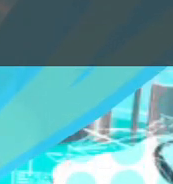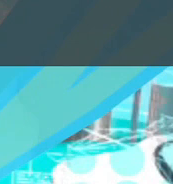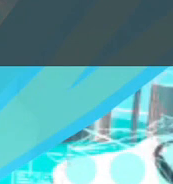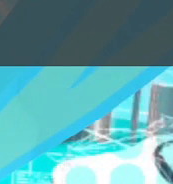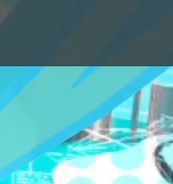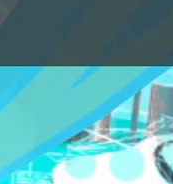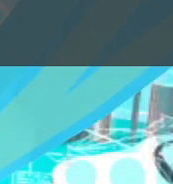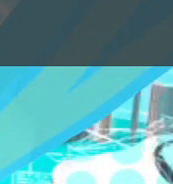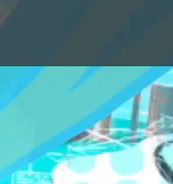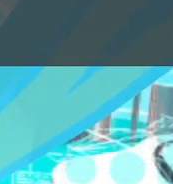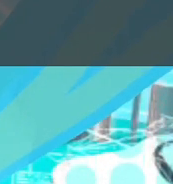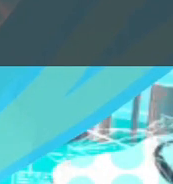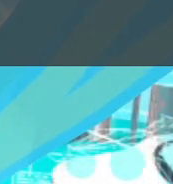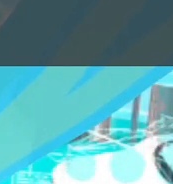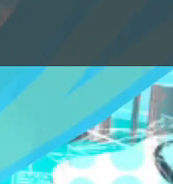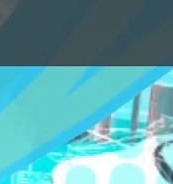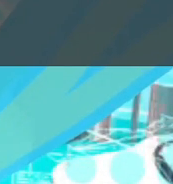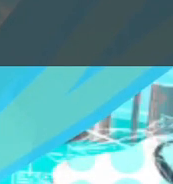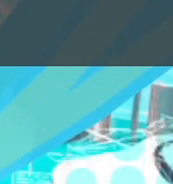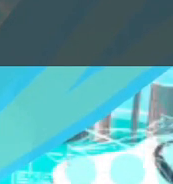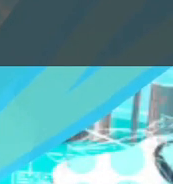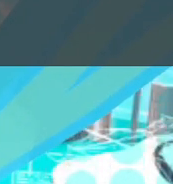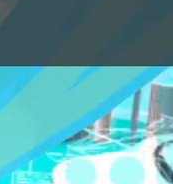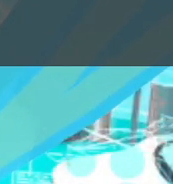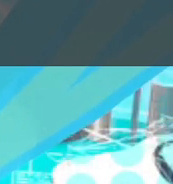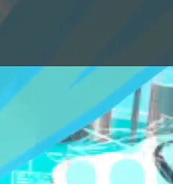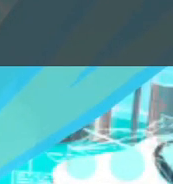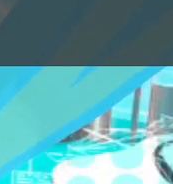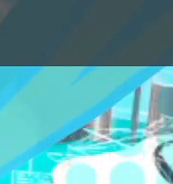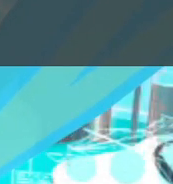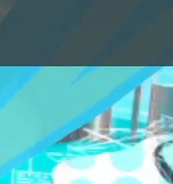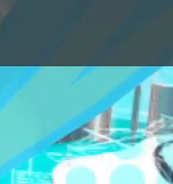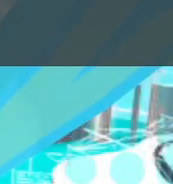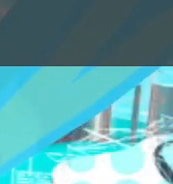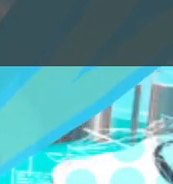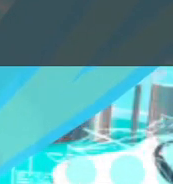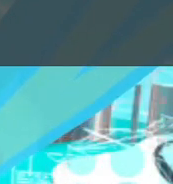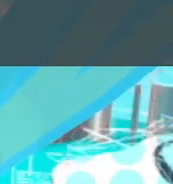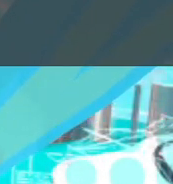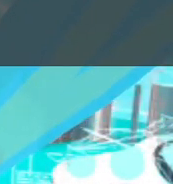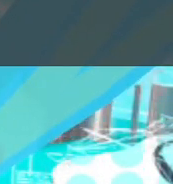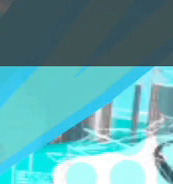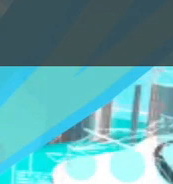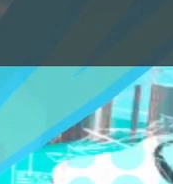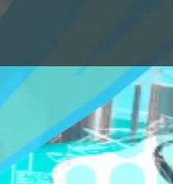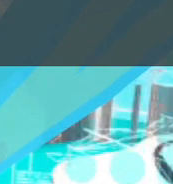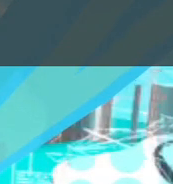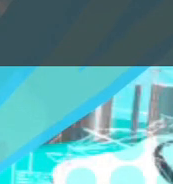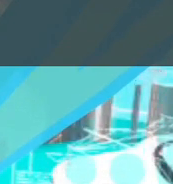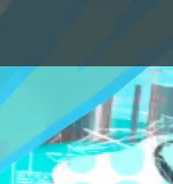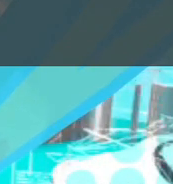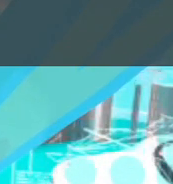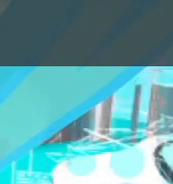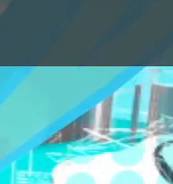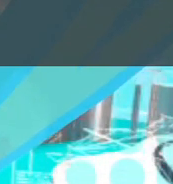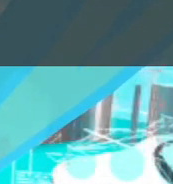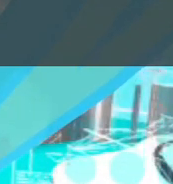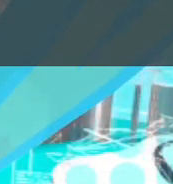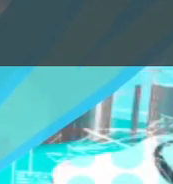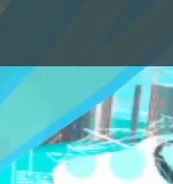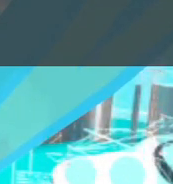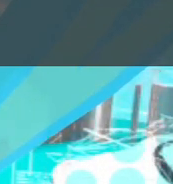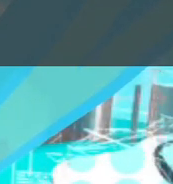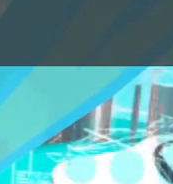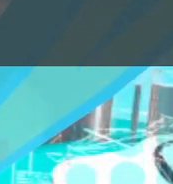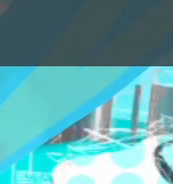esto es más expectativa que análisis político, de que van a seguir trabajando en la misma intensidad y con la misma eficiencia que lo